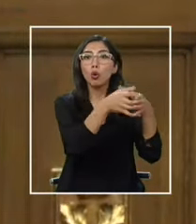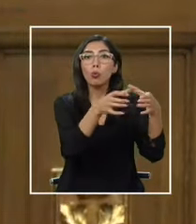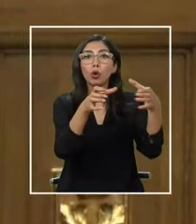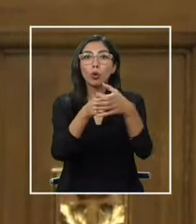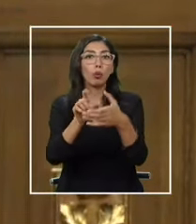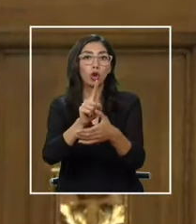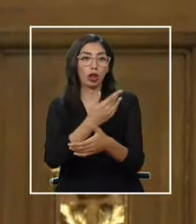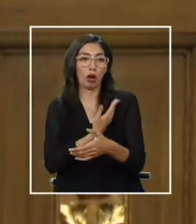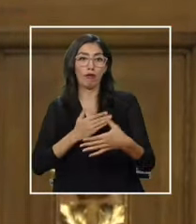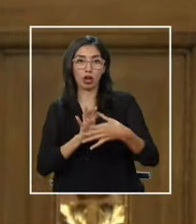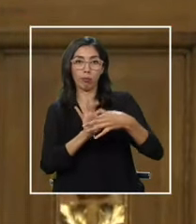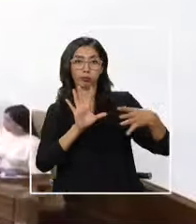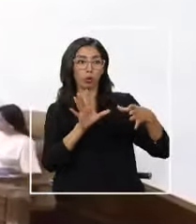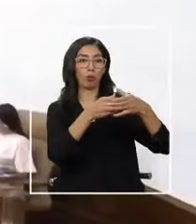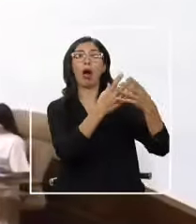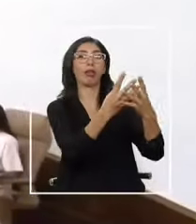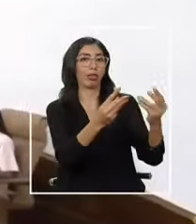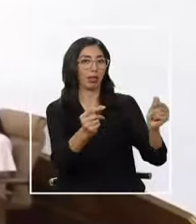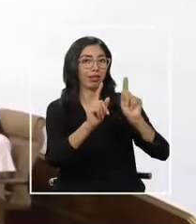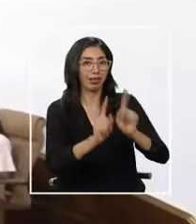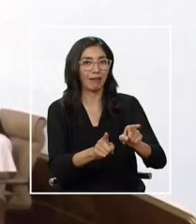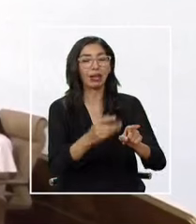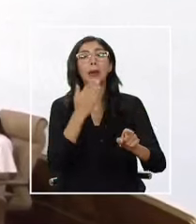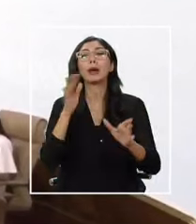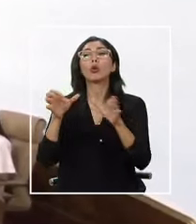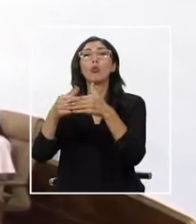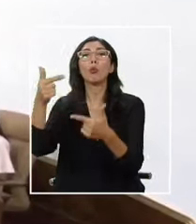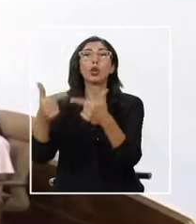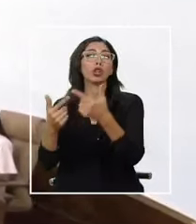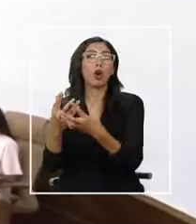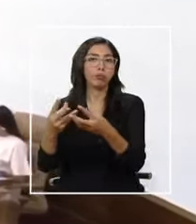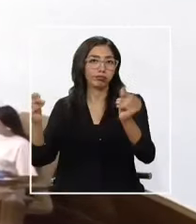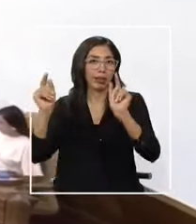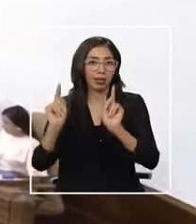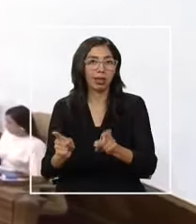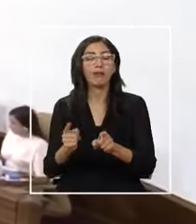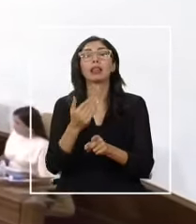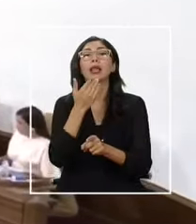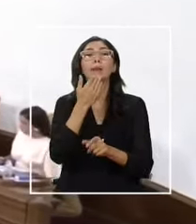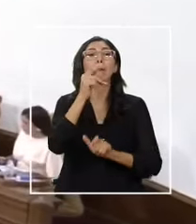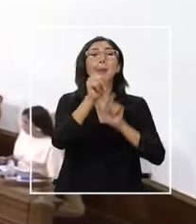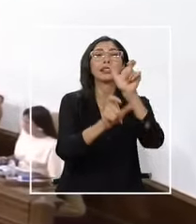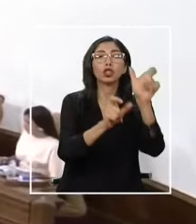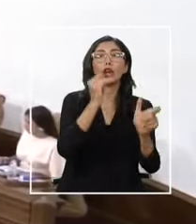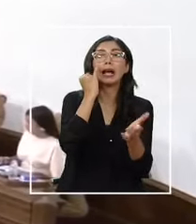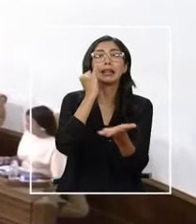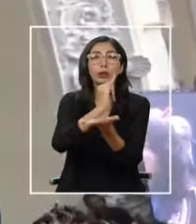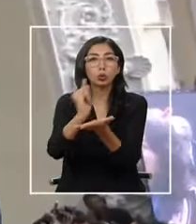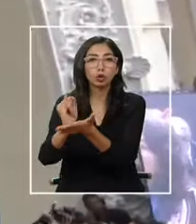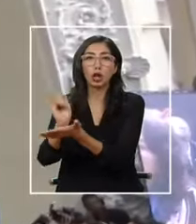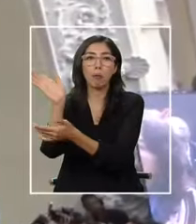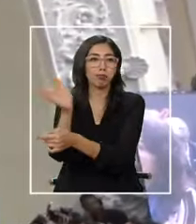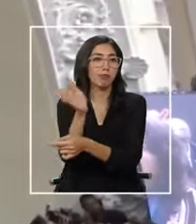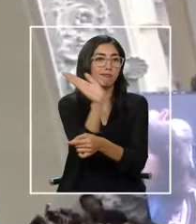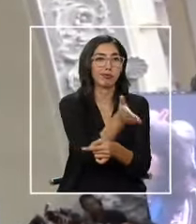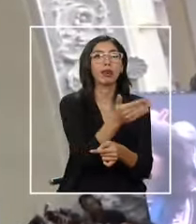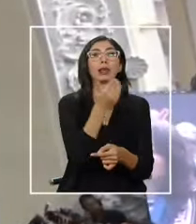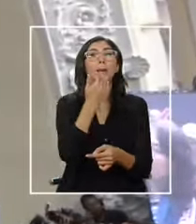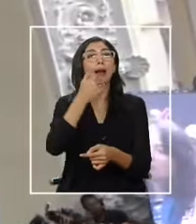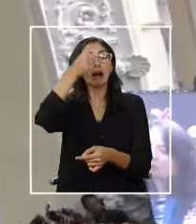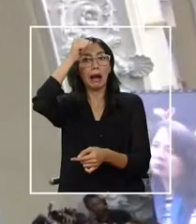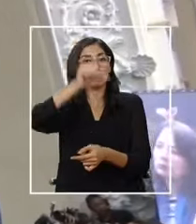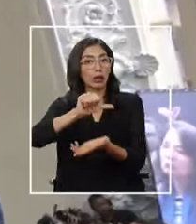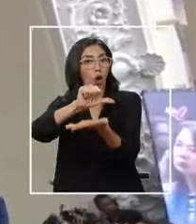no gubernamentales, como también de partidos políticos, inhabilitación de personas y entidades, además de sanciones